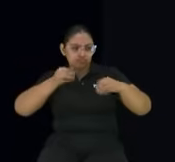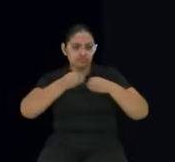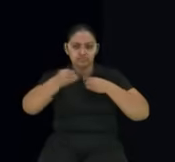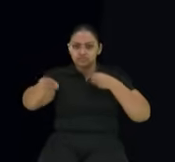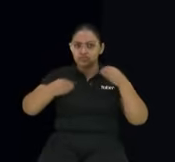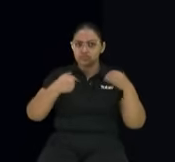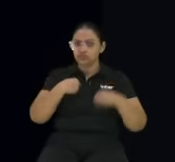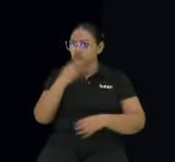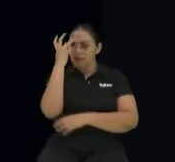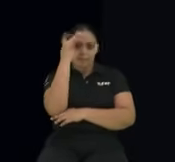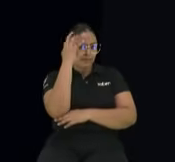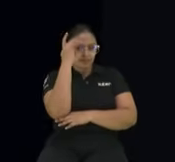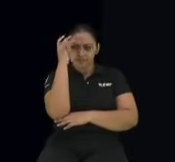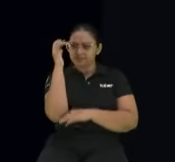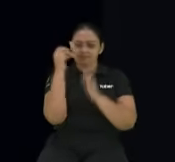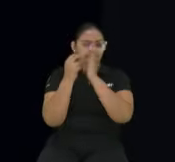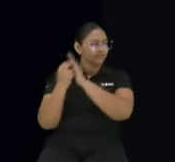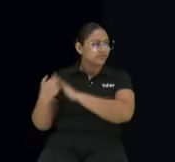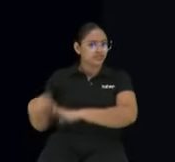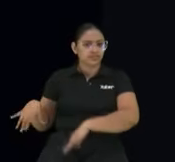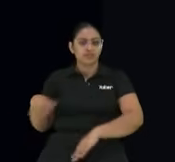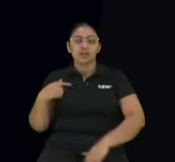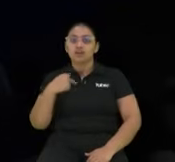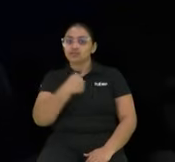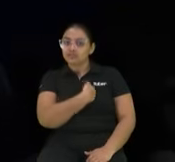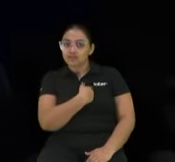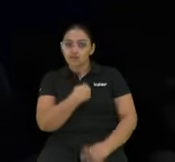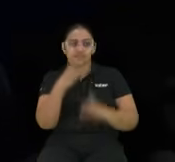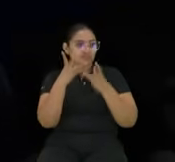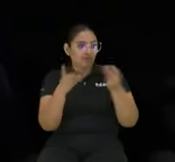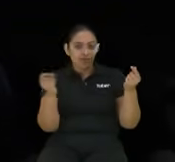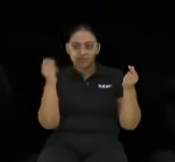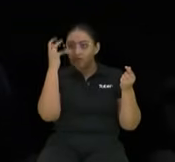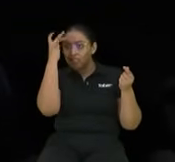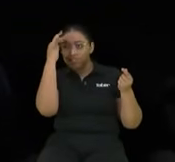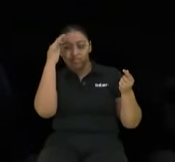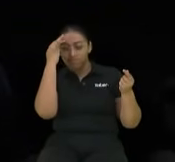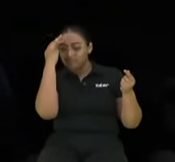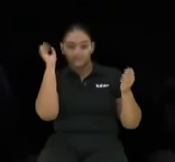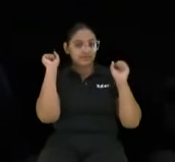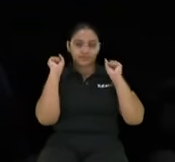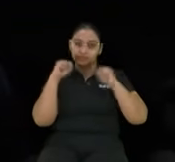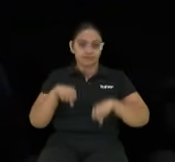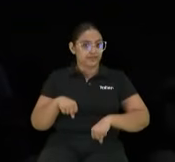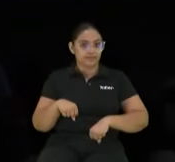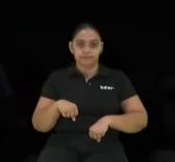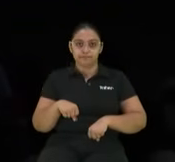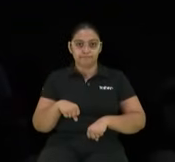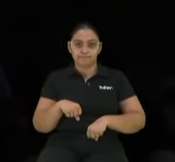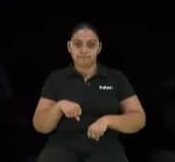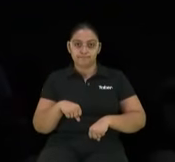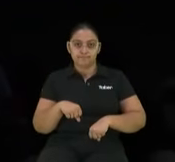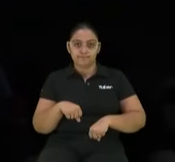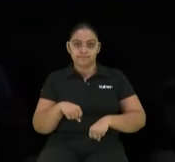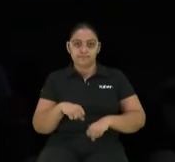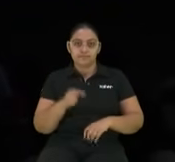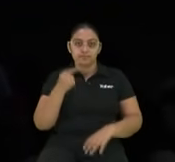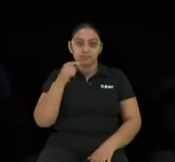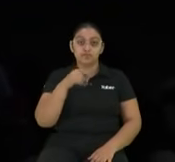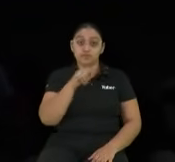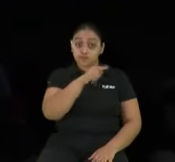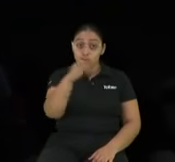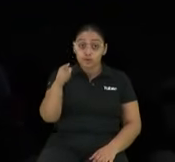abatirme no resuelvo nada lo quiere decir conmigo con abatir noos no resolvemos nada póngalo en las manos